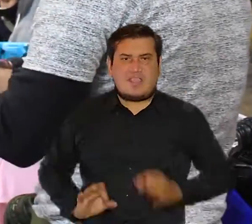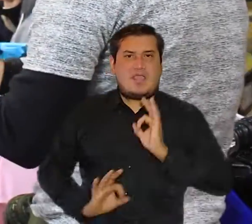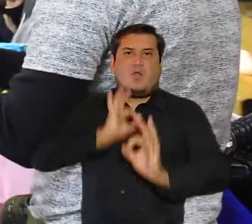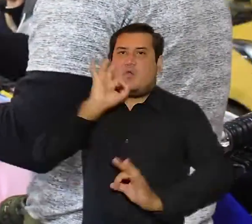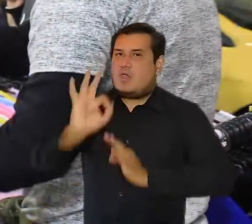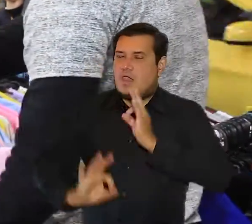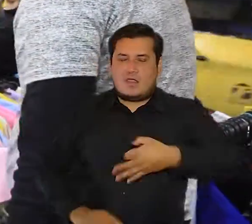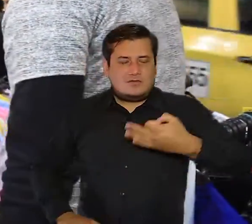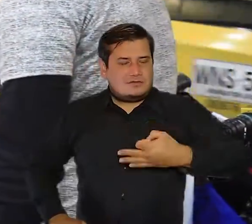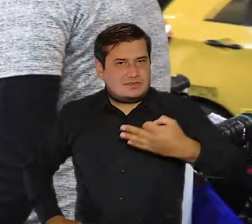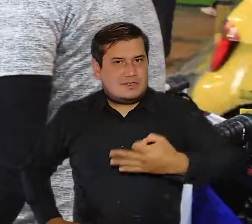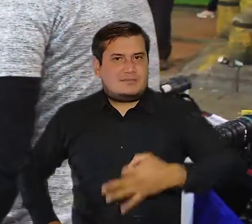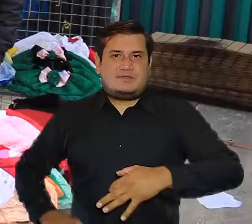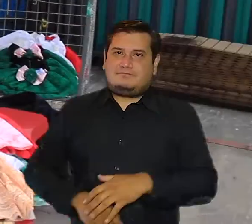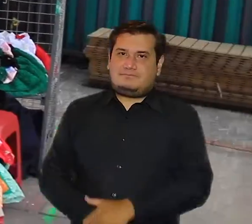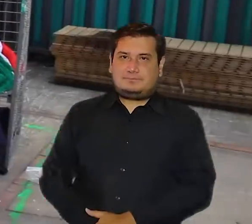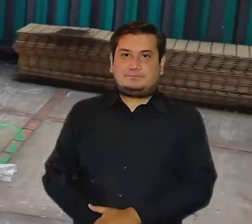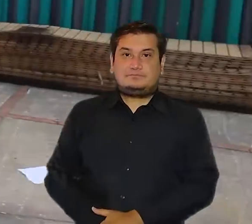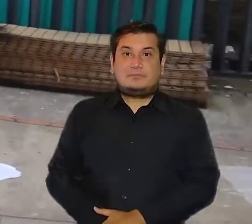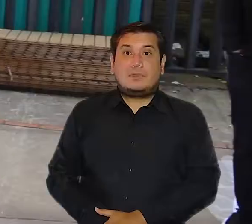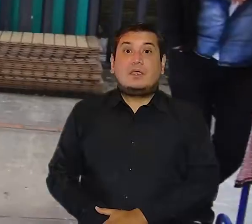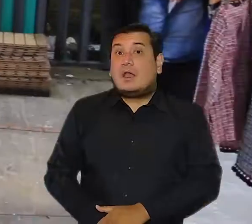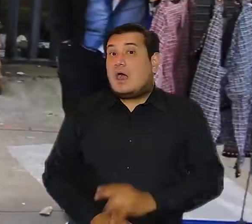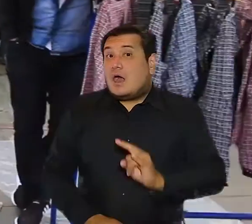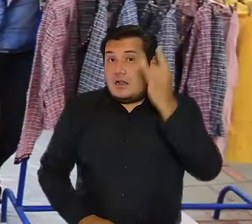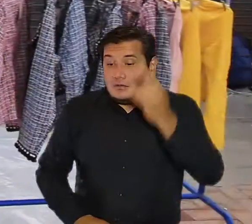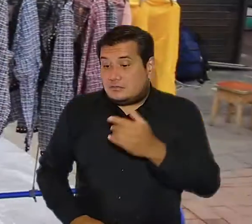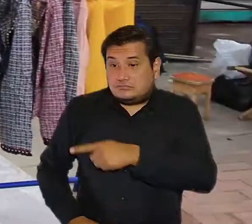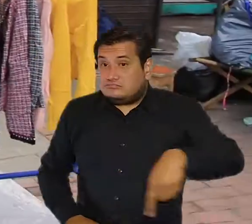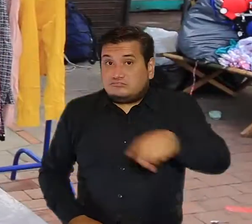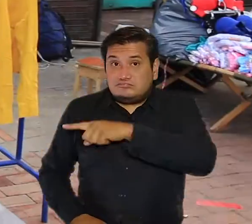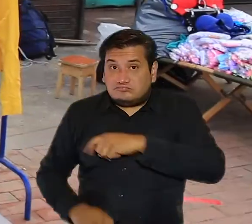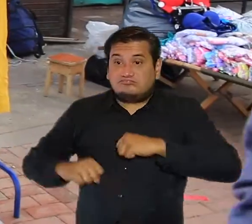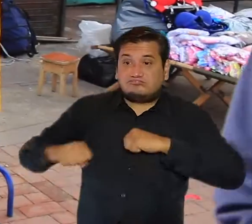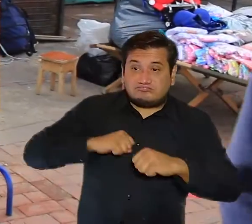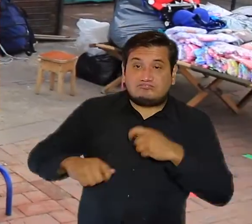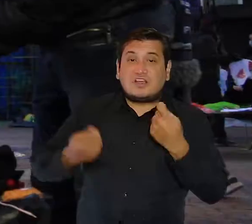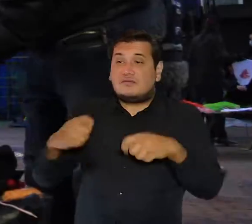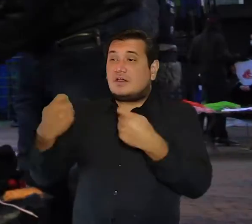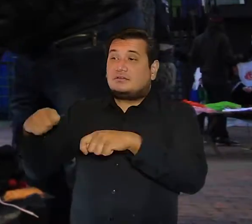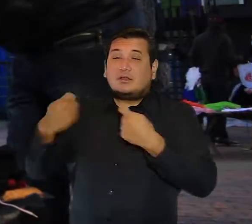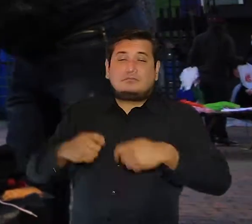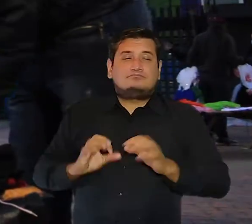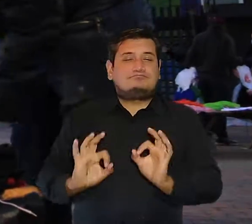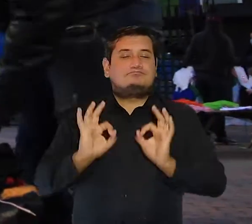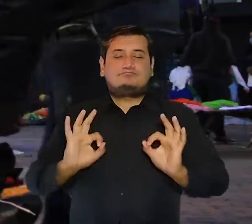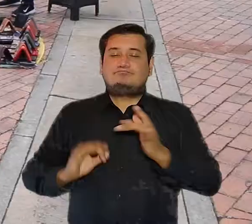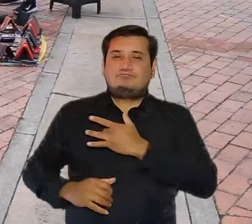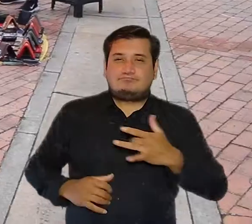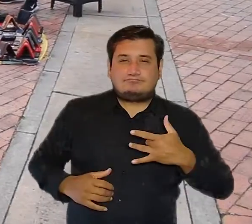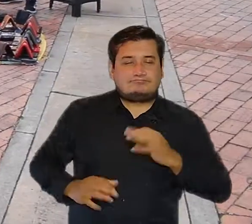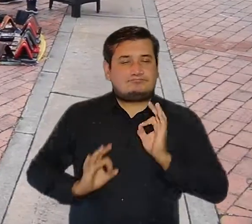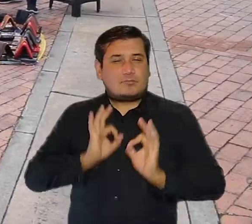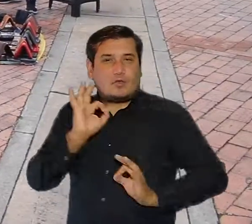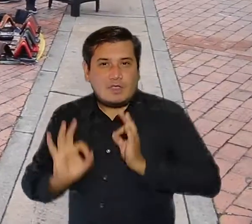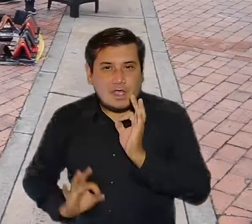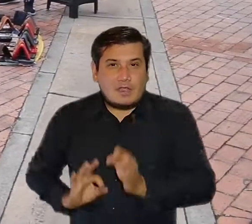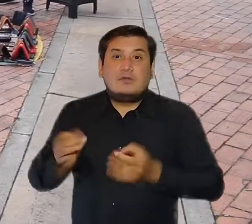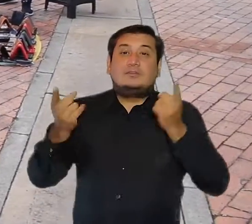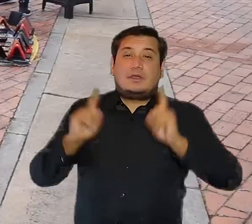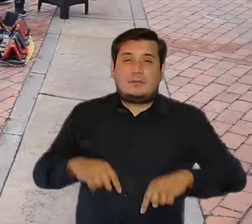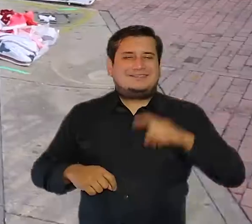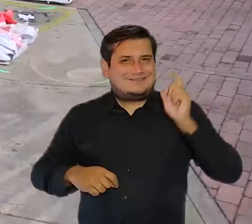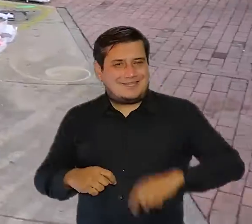preventivo, de tal manera que puedan ejercer su actividad económica teniendo en cuenta el uso adecuado